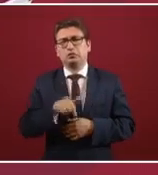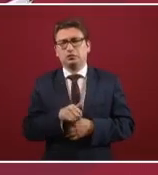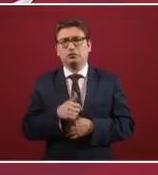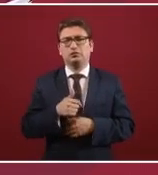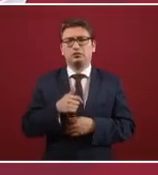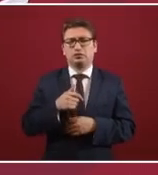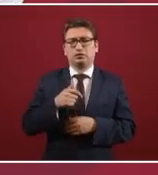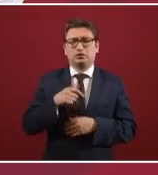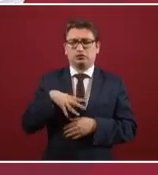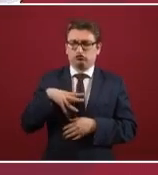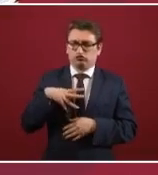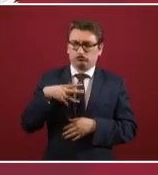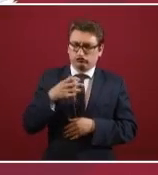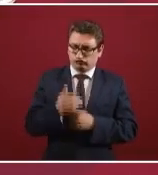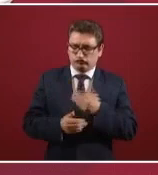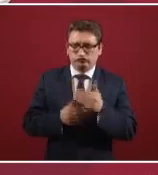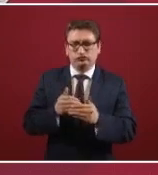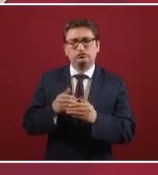santo